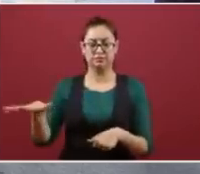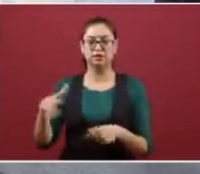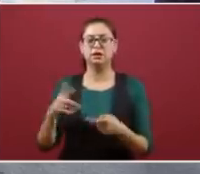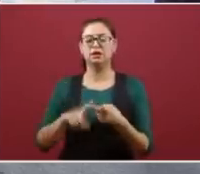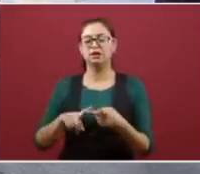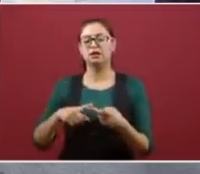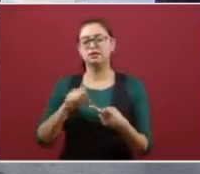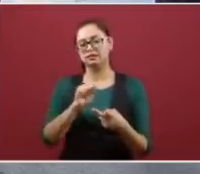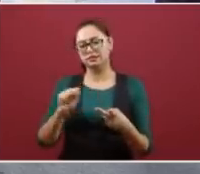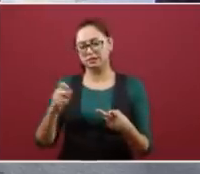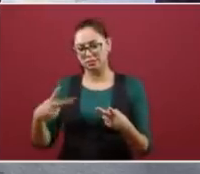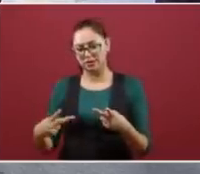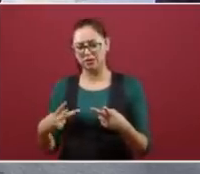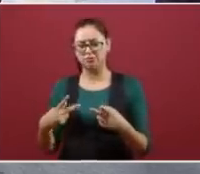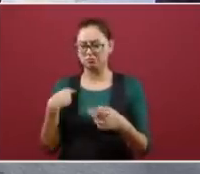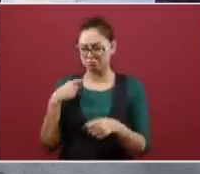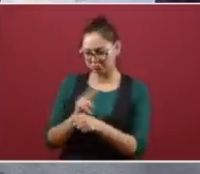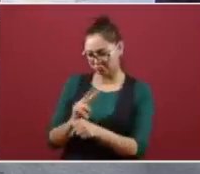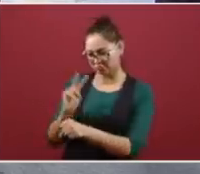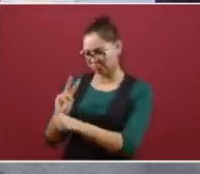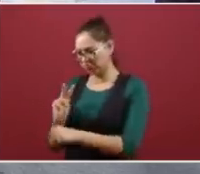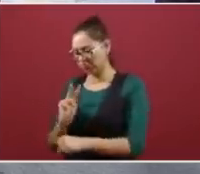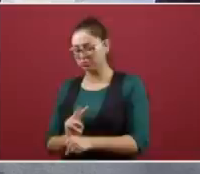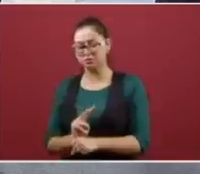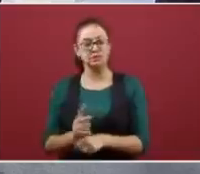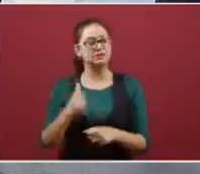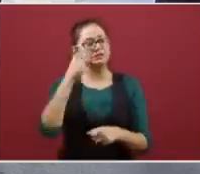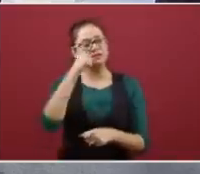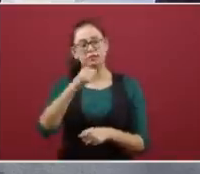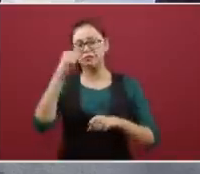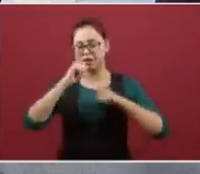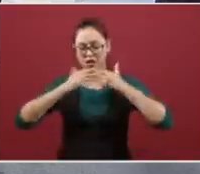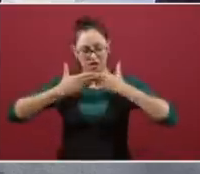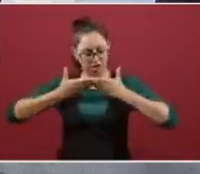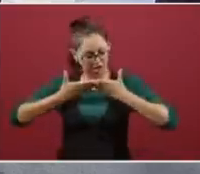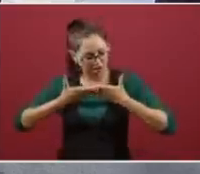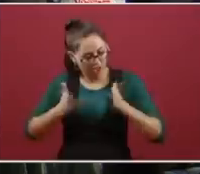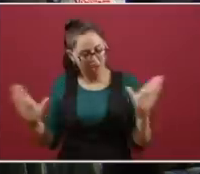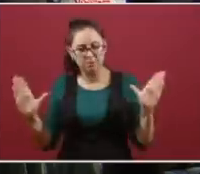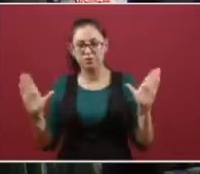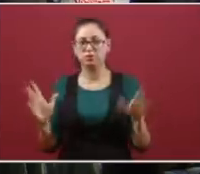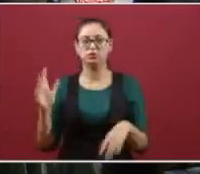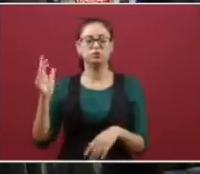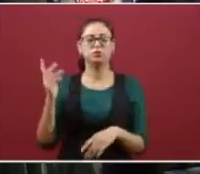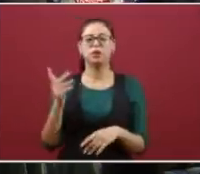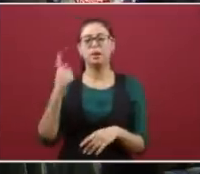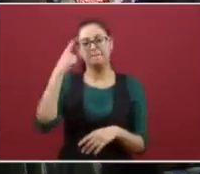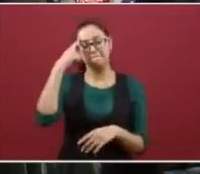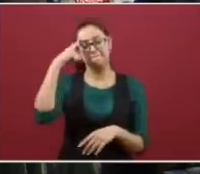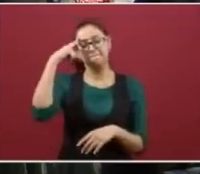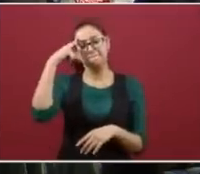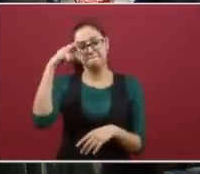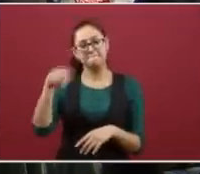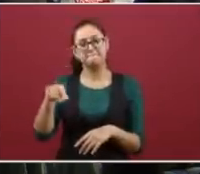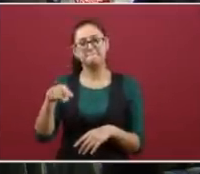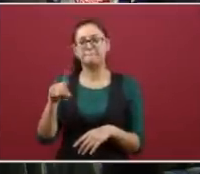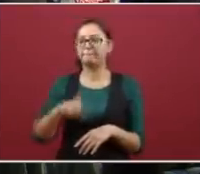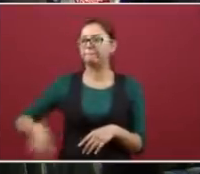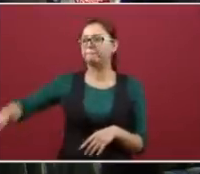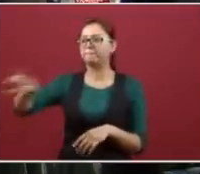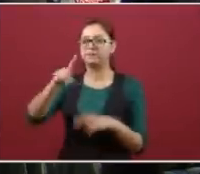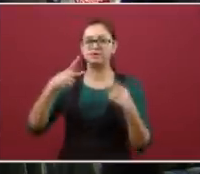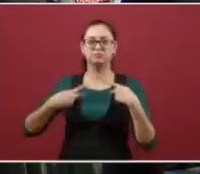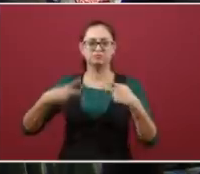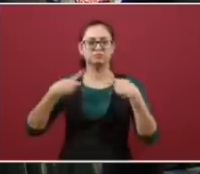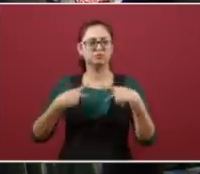pública y en todo momento lo que privó fue esta intención de dar una respuesta a los mexicanos